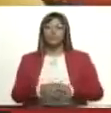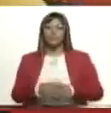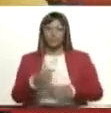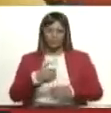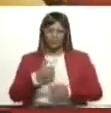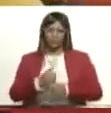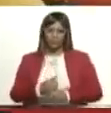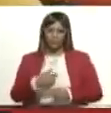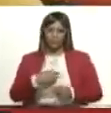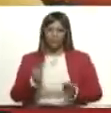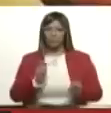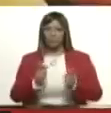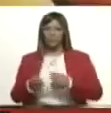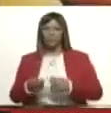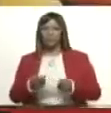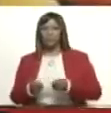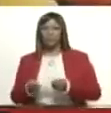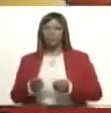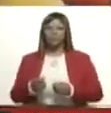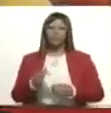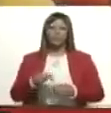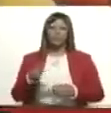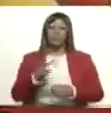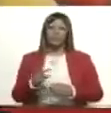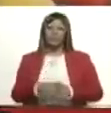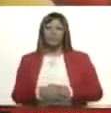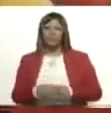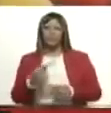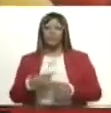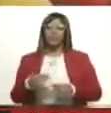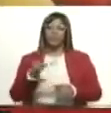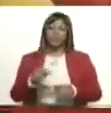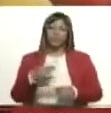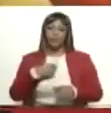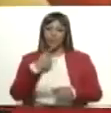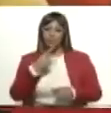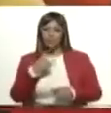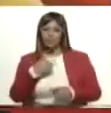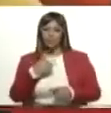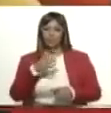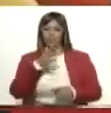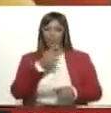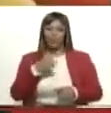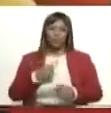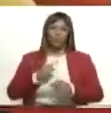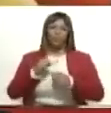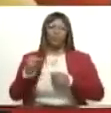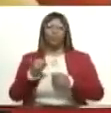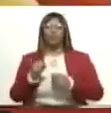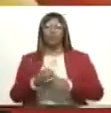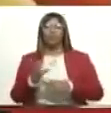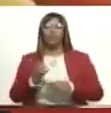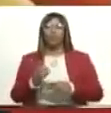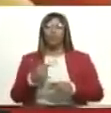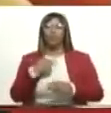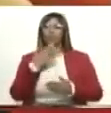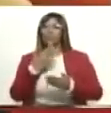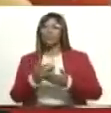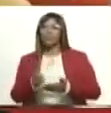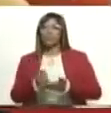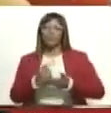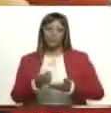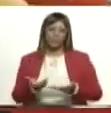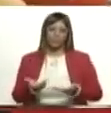aspiro a ser el conductor del cambio en Venezuela, pero he dicho también que no tengo vocación suicida, ni tengo el complejo de María Bolívar a pedir una